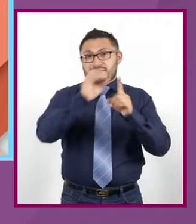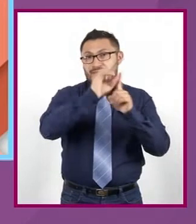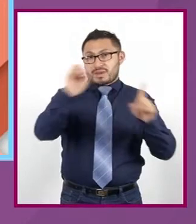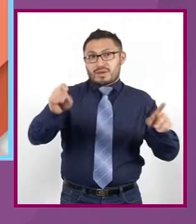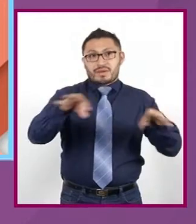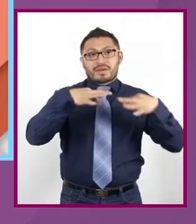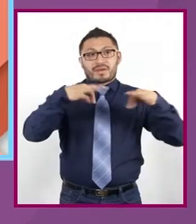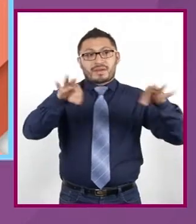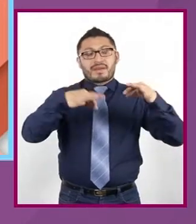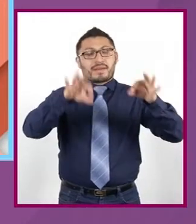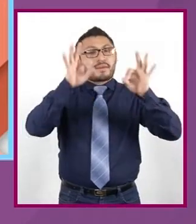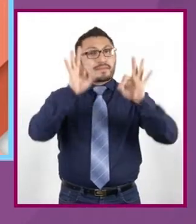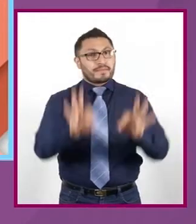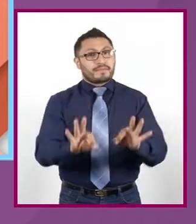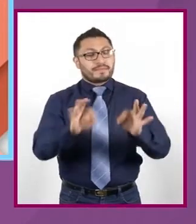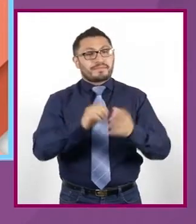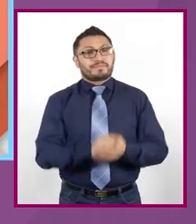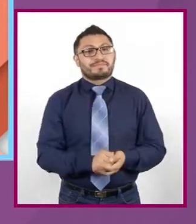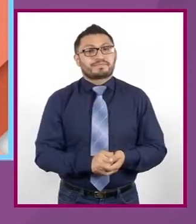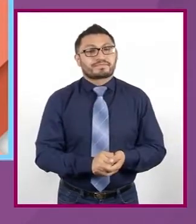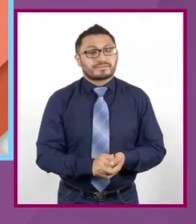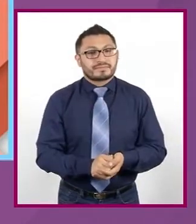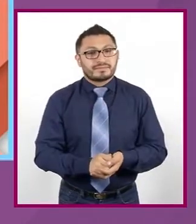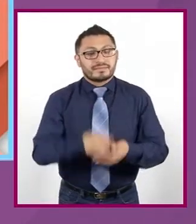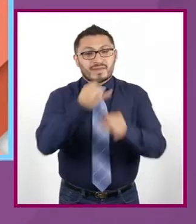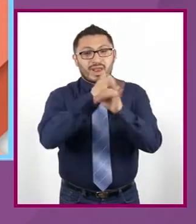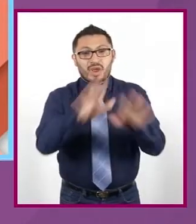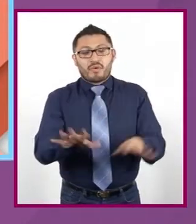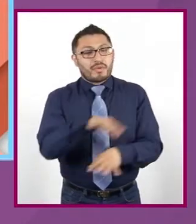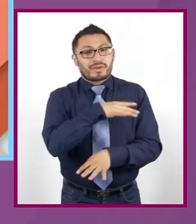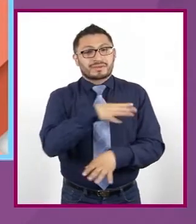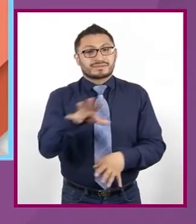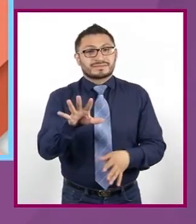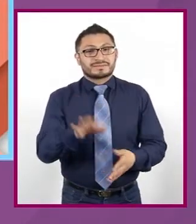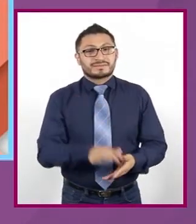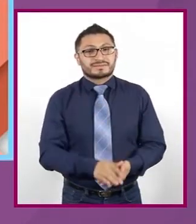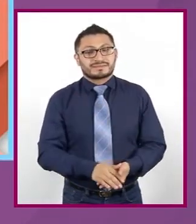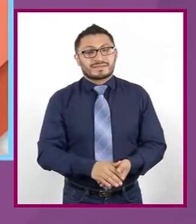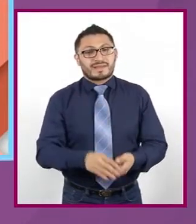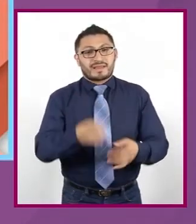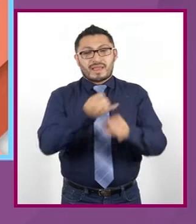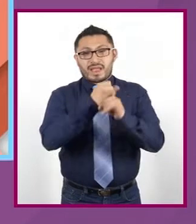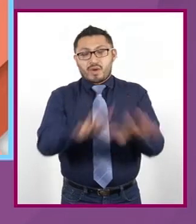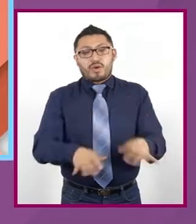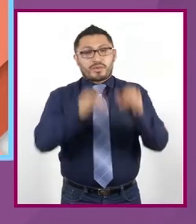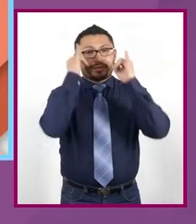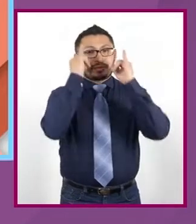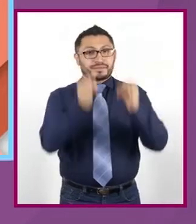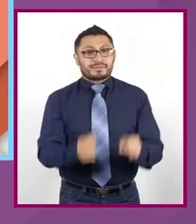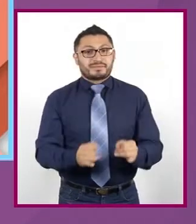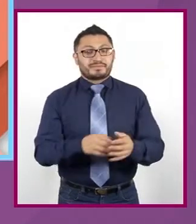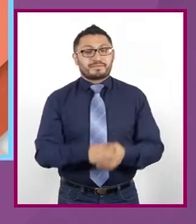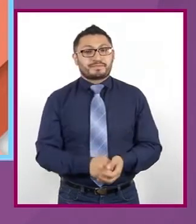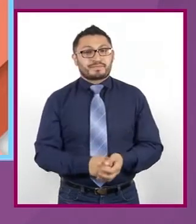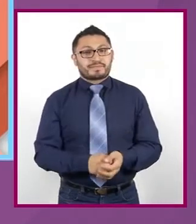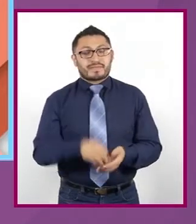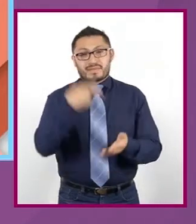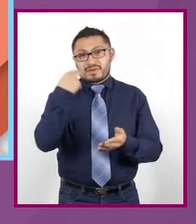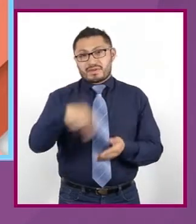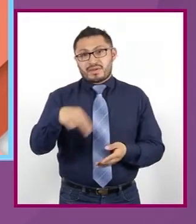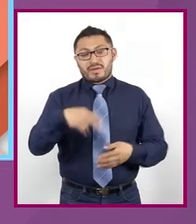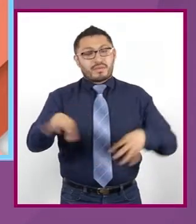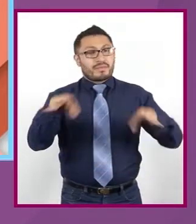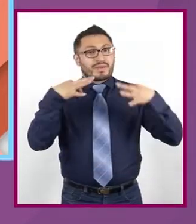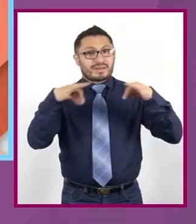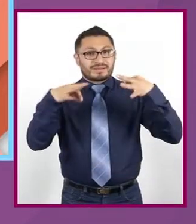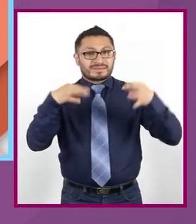documentos oficiales. Datos generales. Datos personales. Nombre del